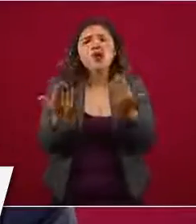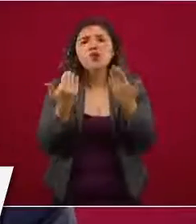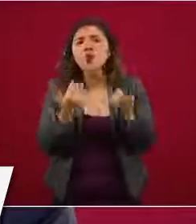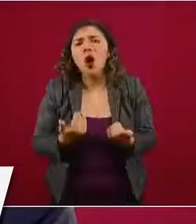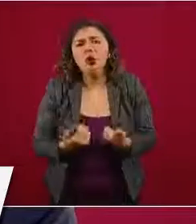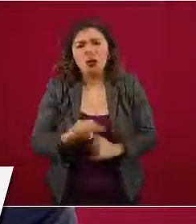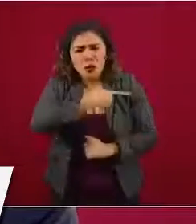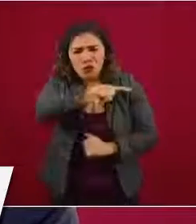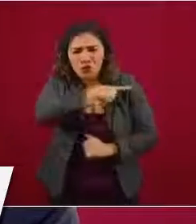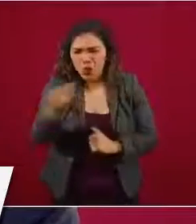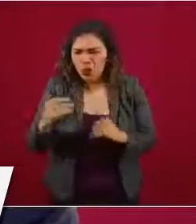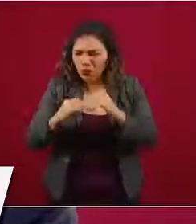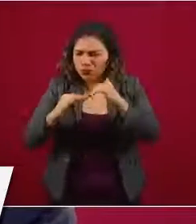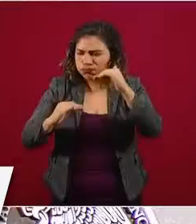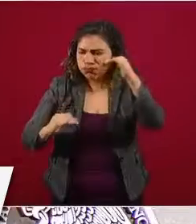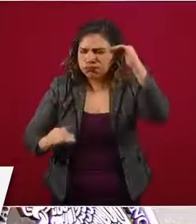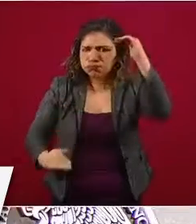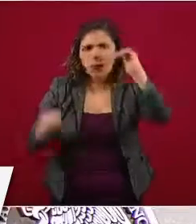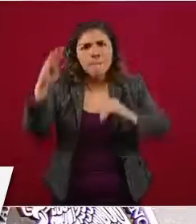económica y social.